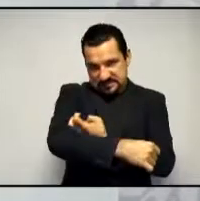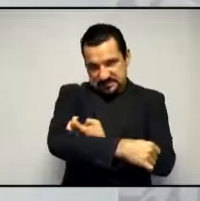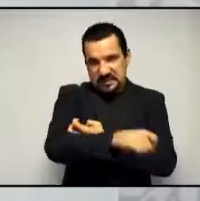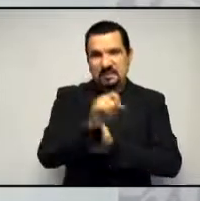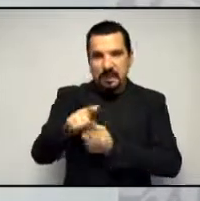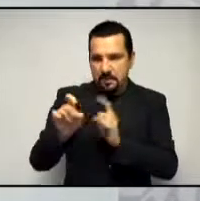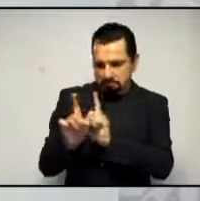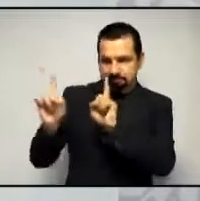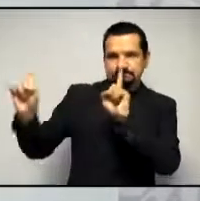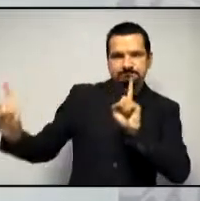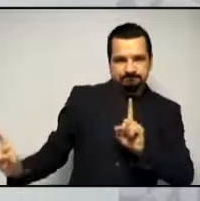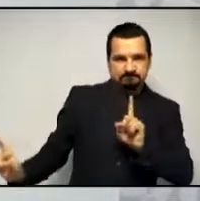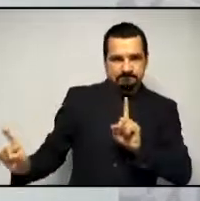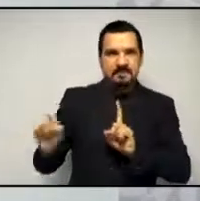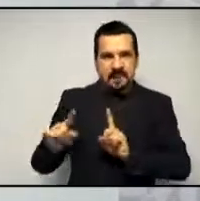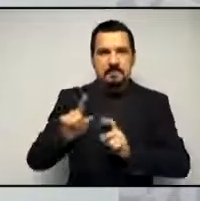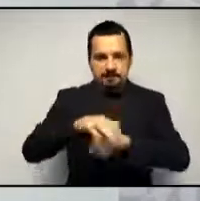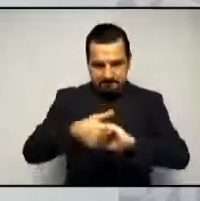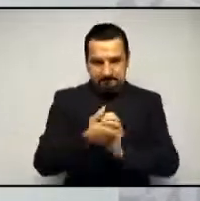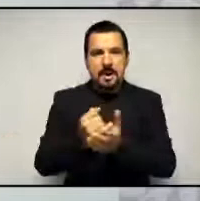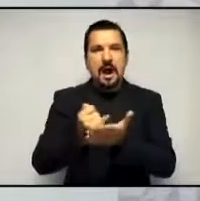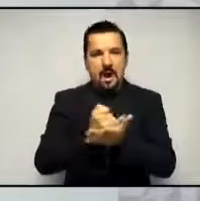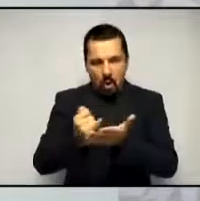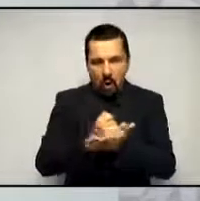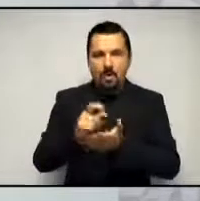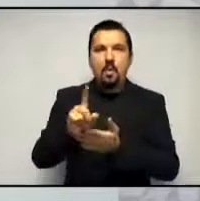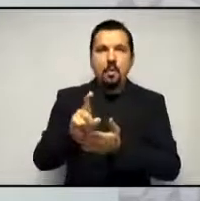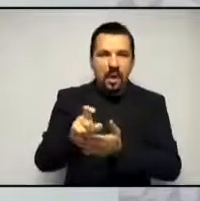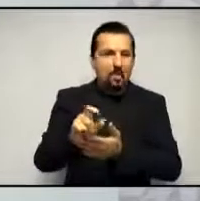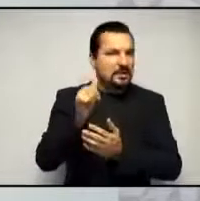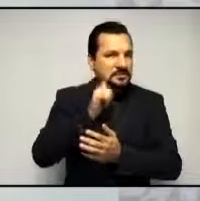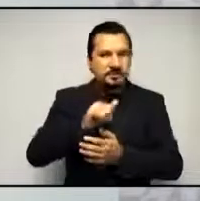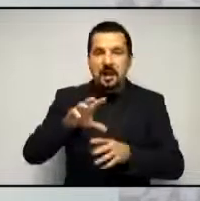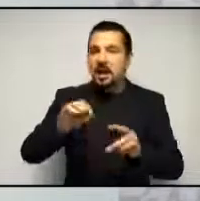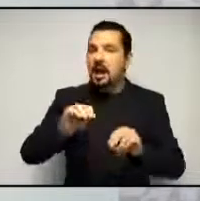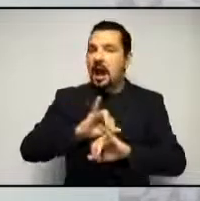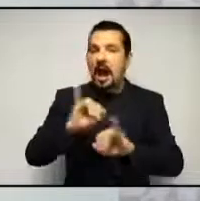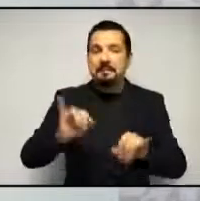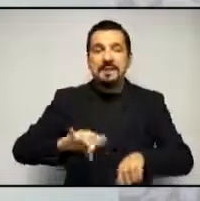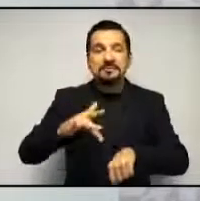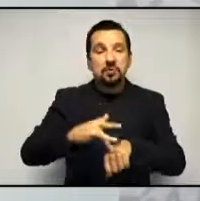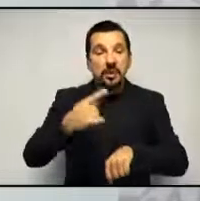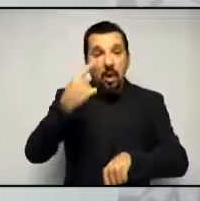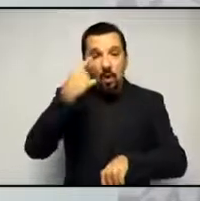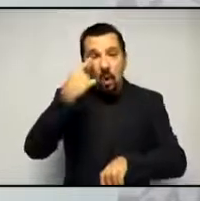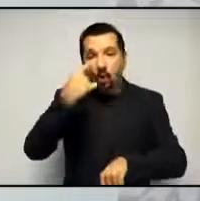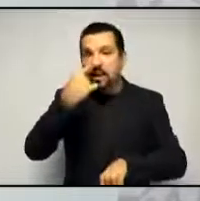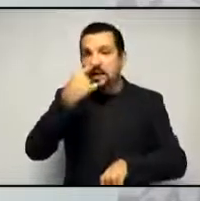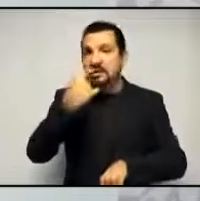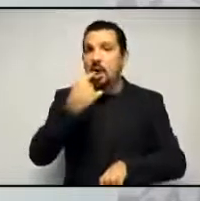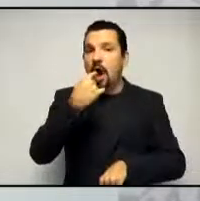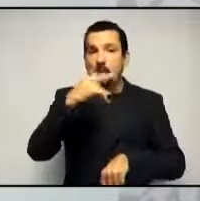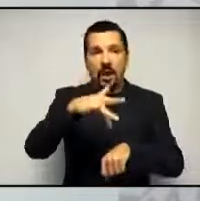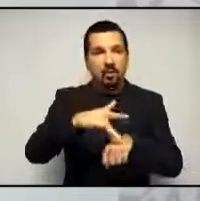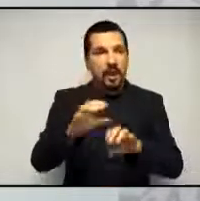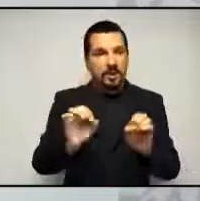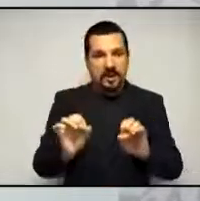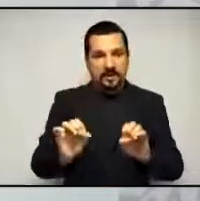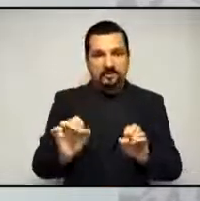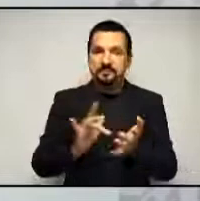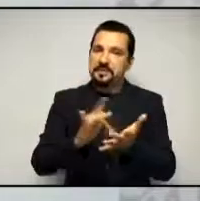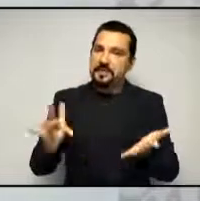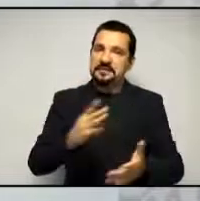sana distancia higiene de manos y muy importante nunca toques tus ojos la nariz ni muchas gracias